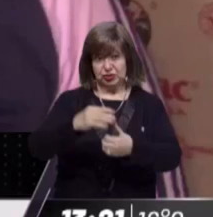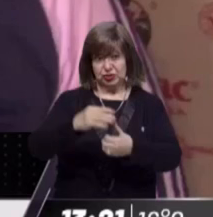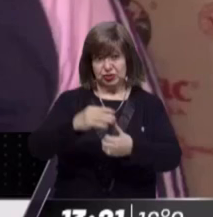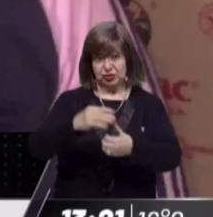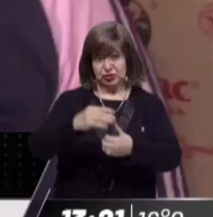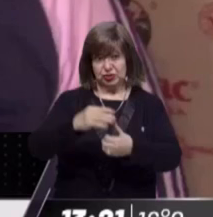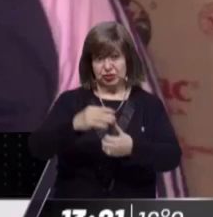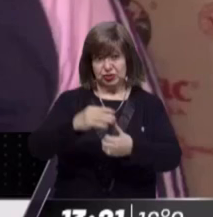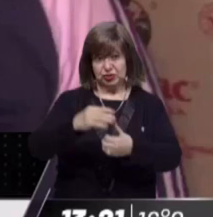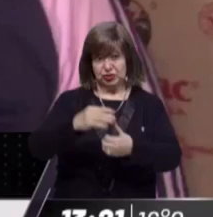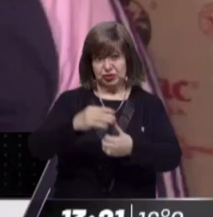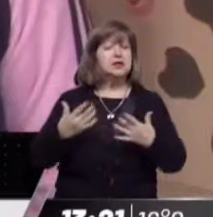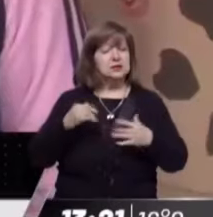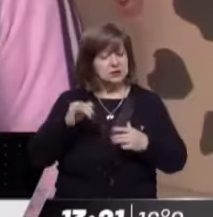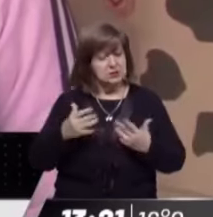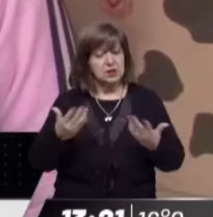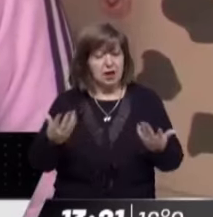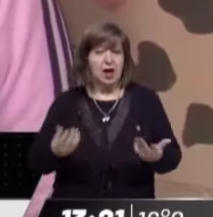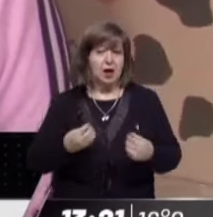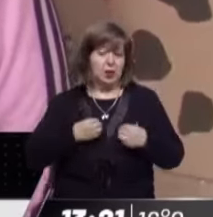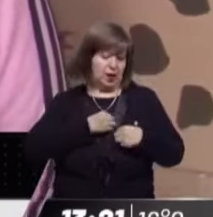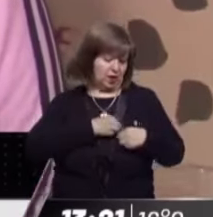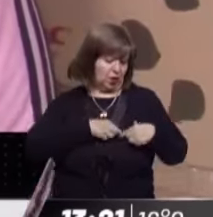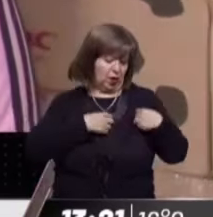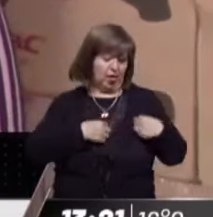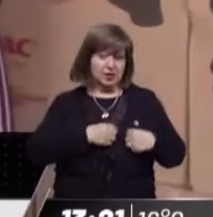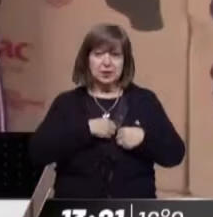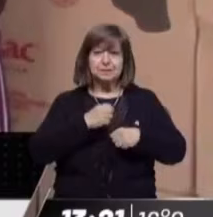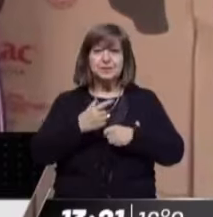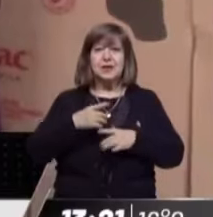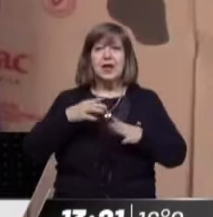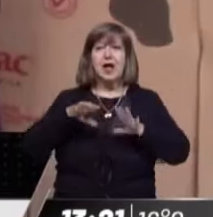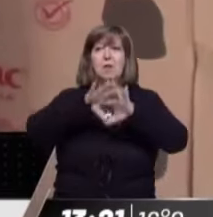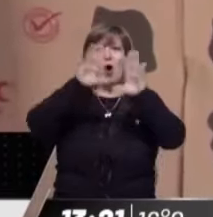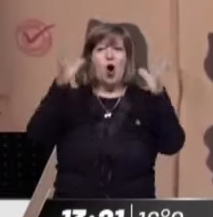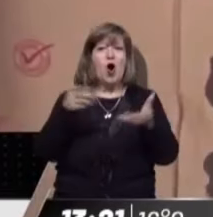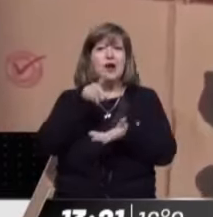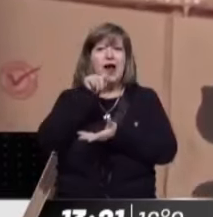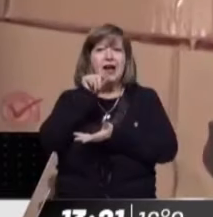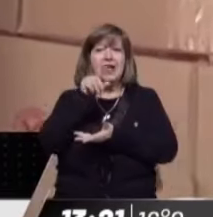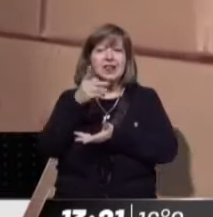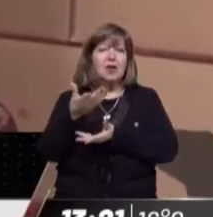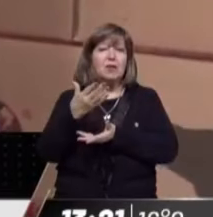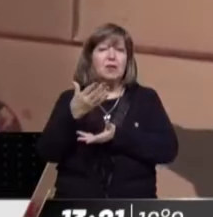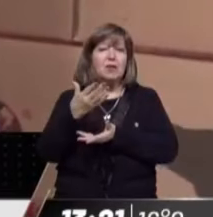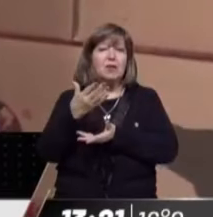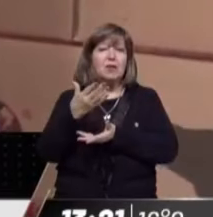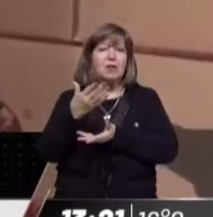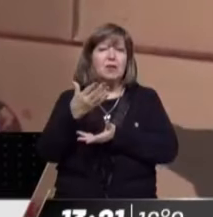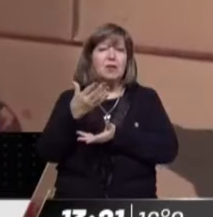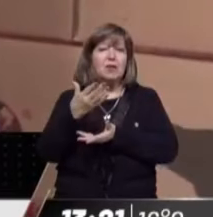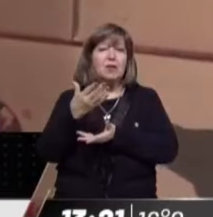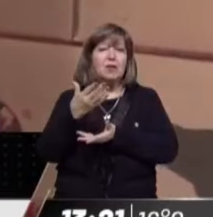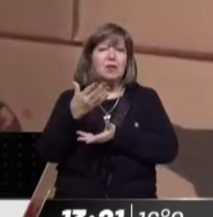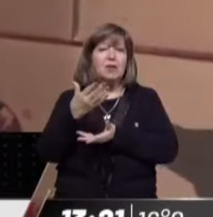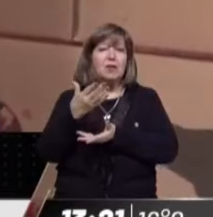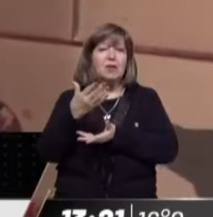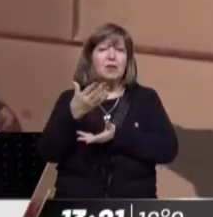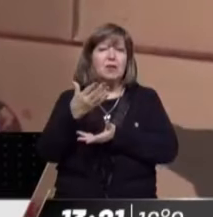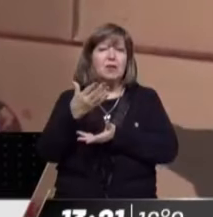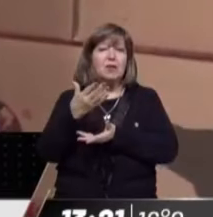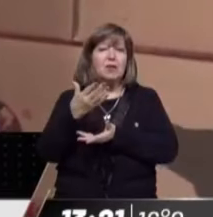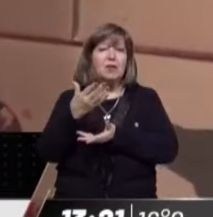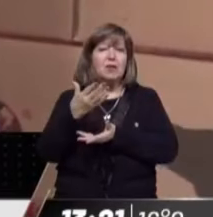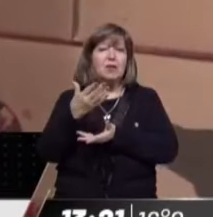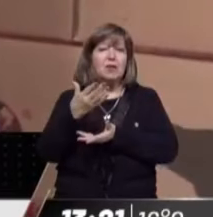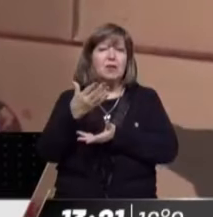eh horneritos Como siempre lo digo hornerito es lo que es por mucha gente que que nos ayuda por ustedes que que nos